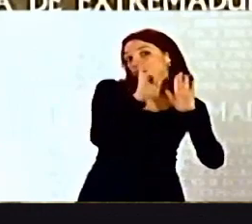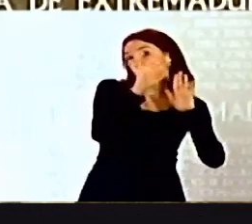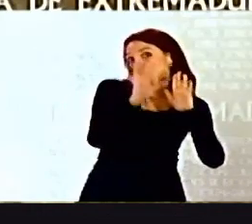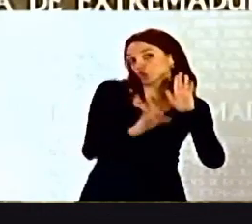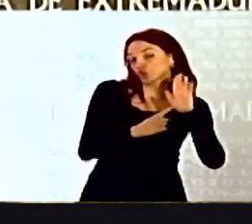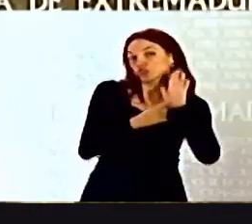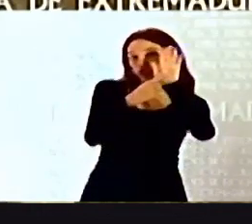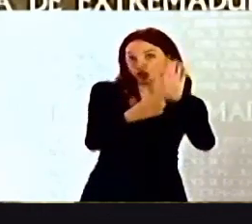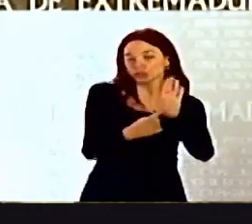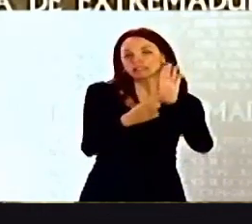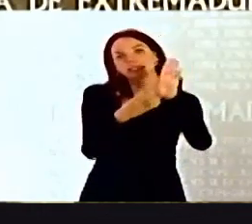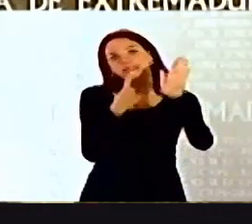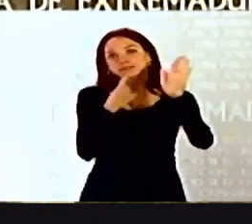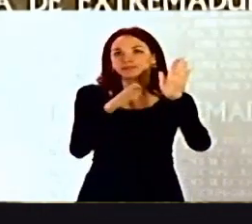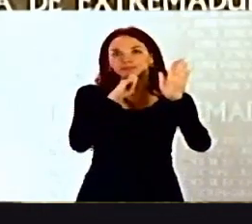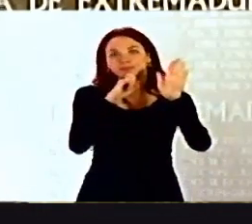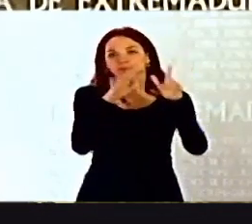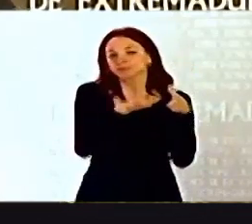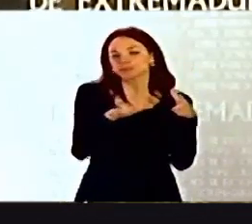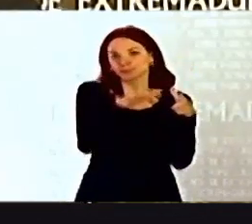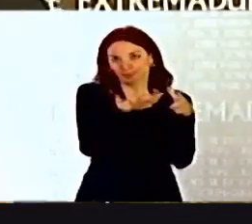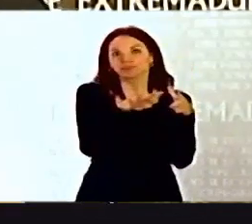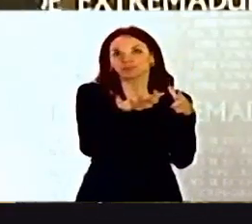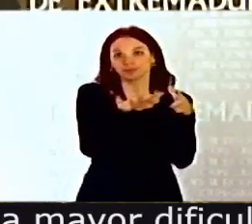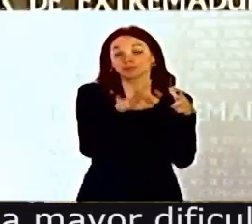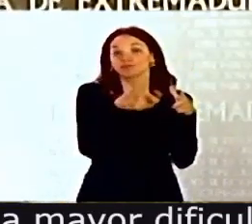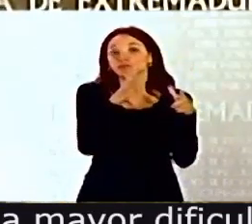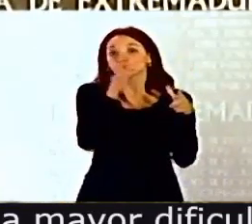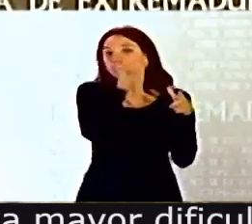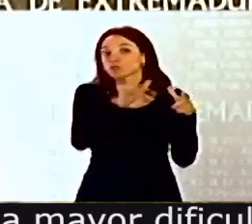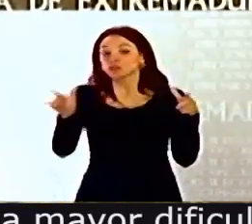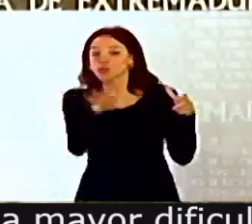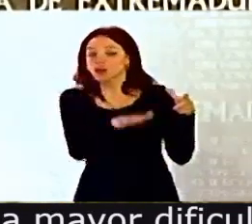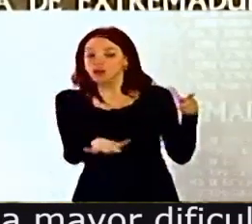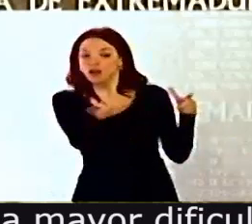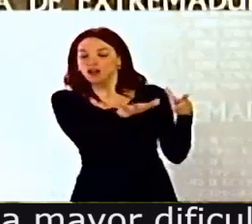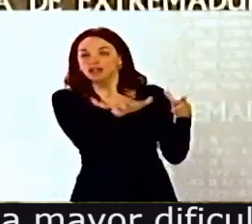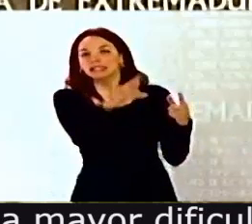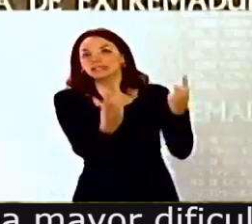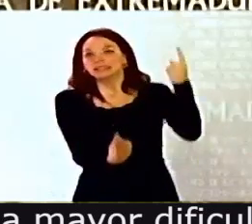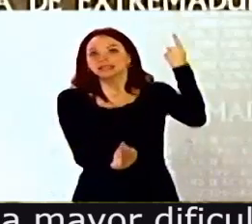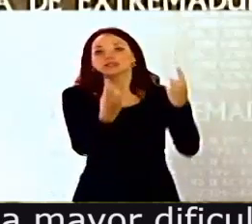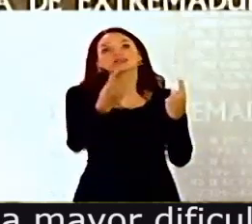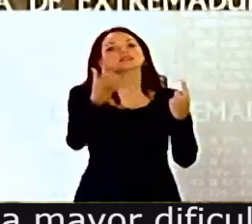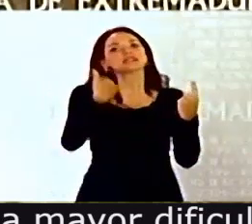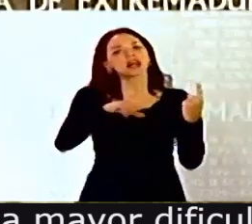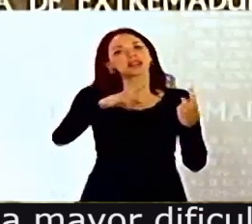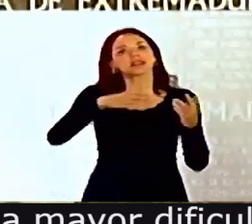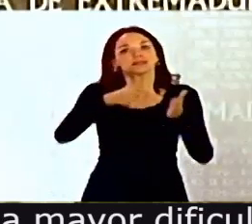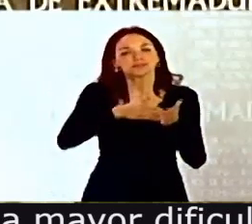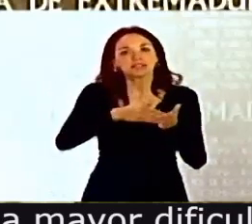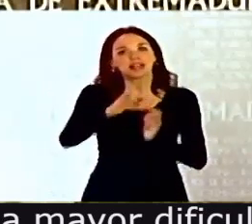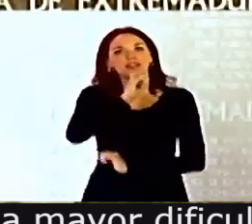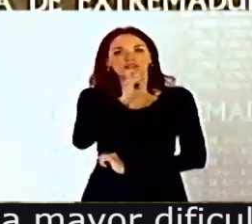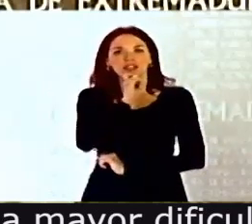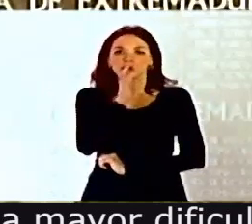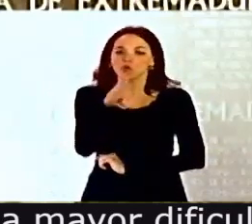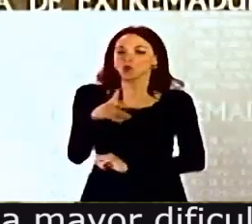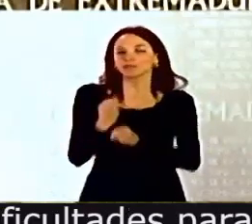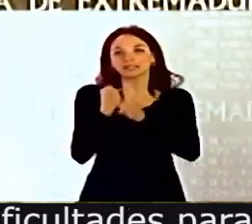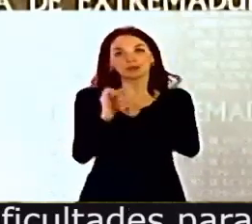presentan una mayor dificultad y que las personas que allí viven pues tienen mayores dificultades para acceder al